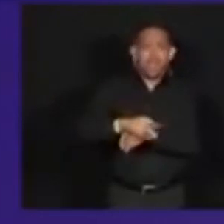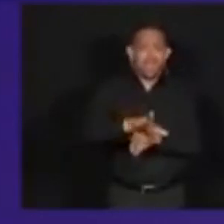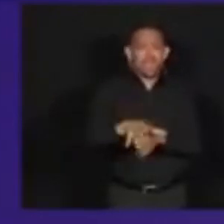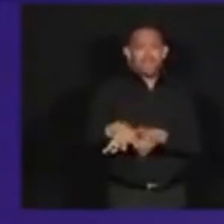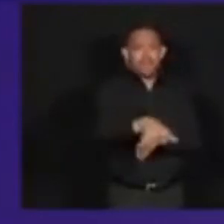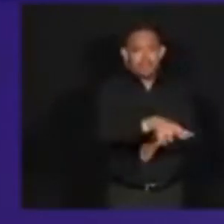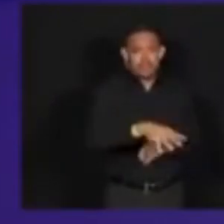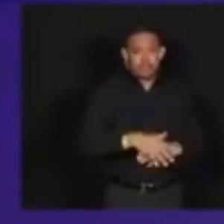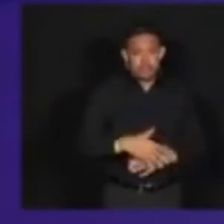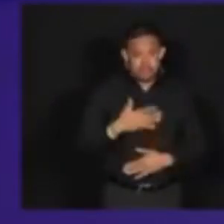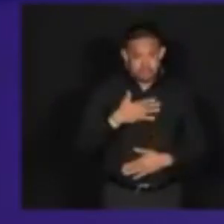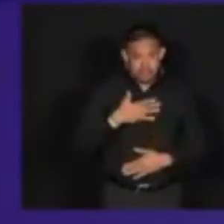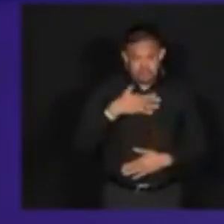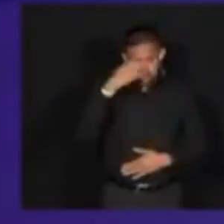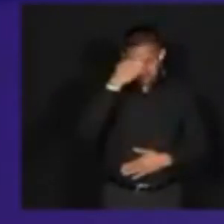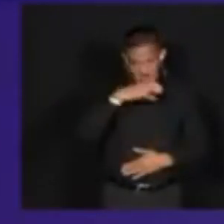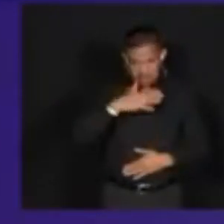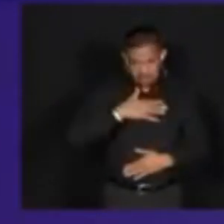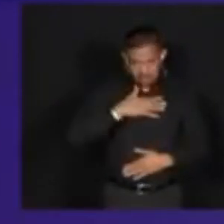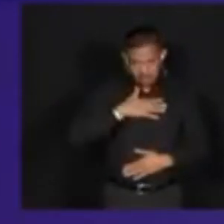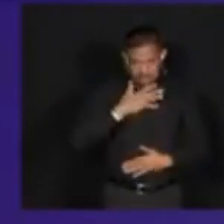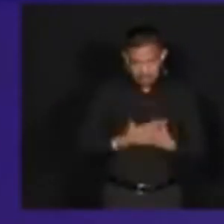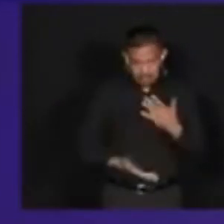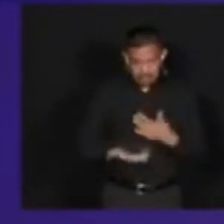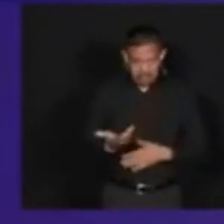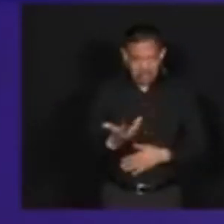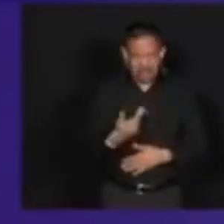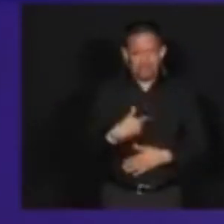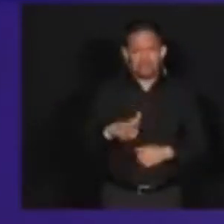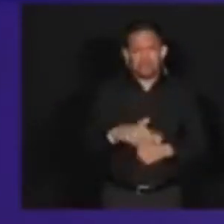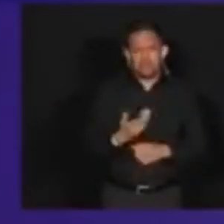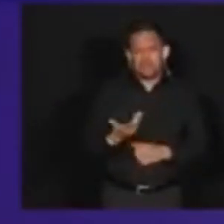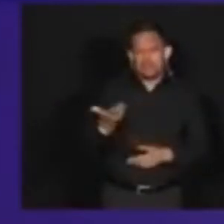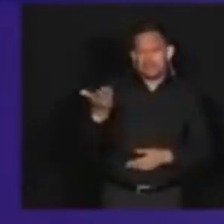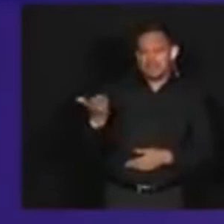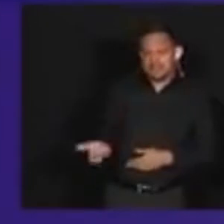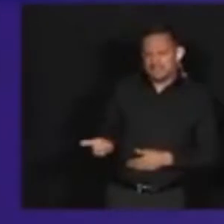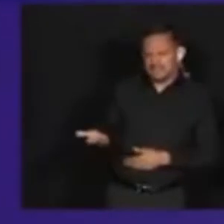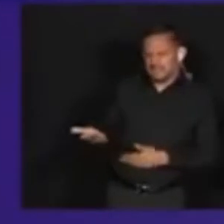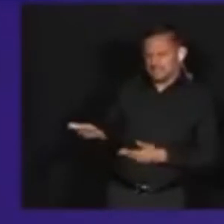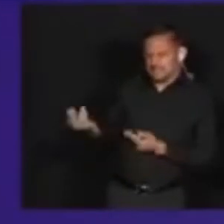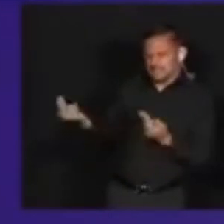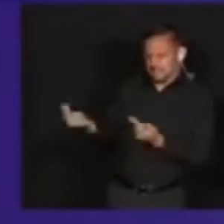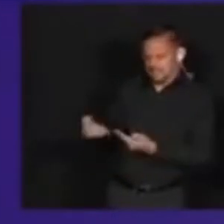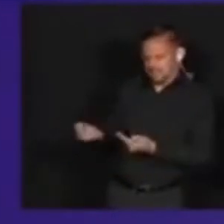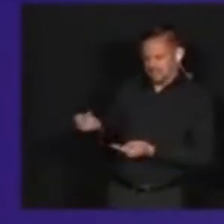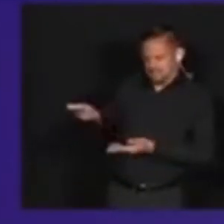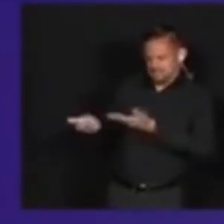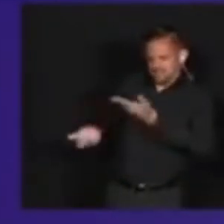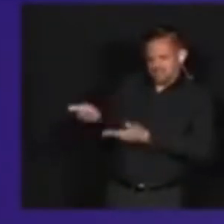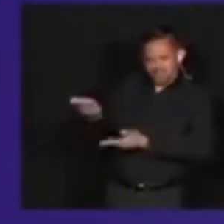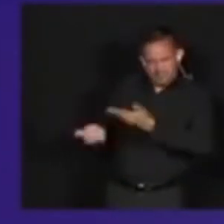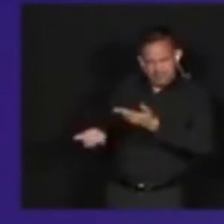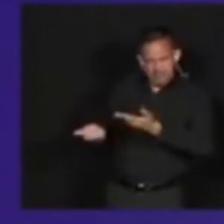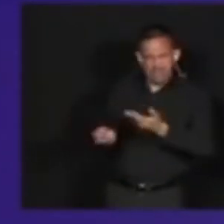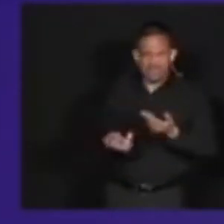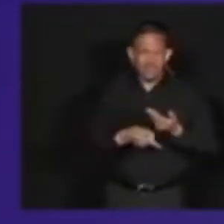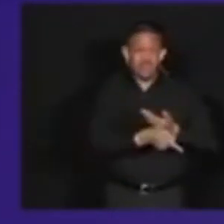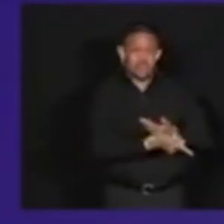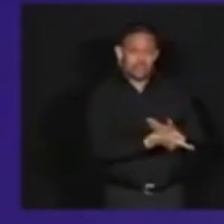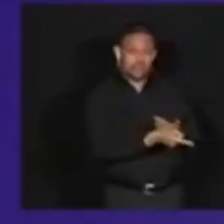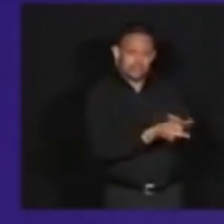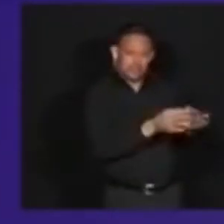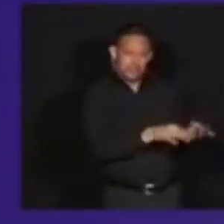En mi práctica, el porqué de la disparidad entre necesidades normativas y comparadas y necesidades